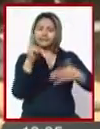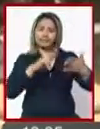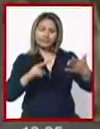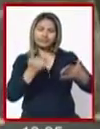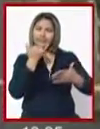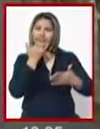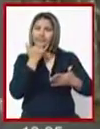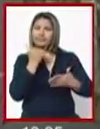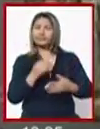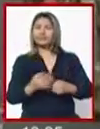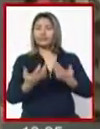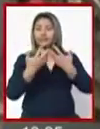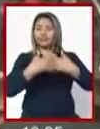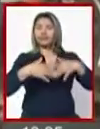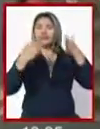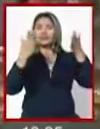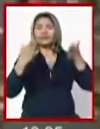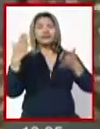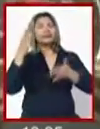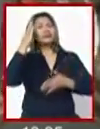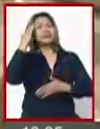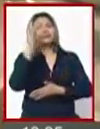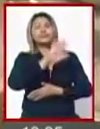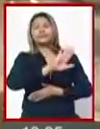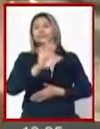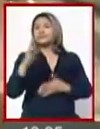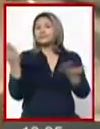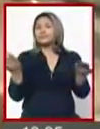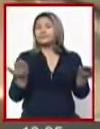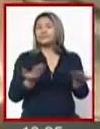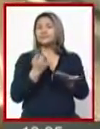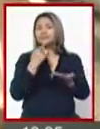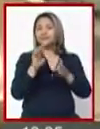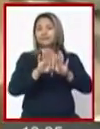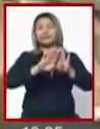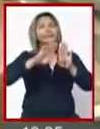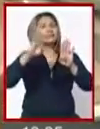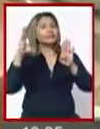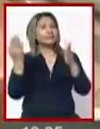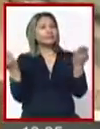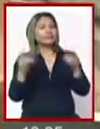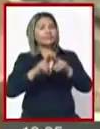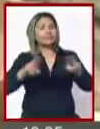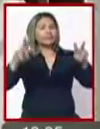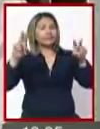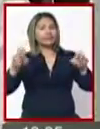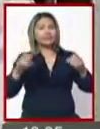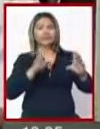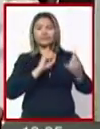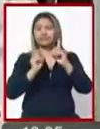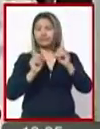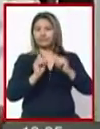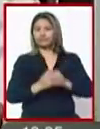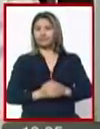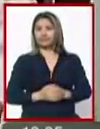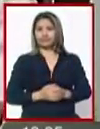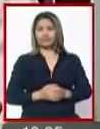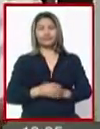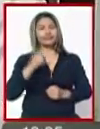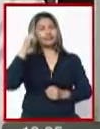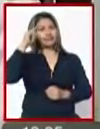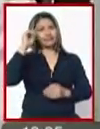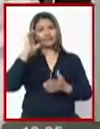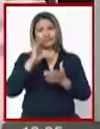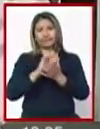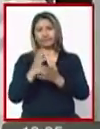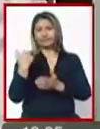observación, hermano empresario, ya sabe usted dónde están las puertas y dónde es la mesa de diálogo. Y en ese entendido creemos